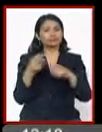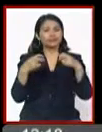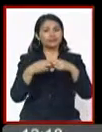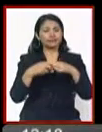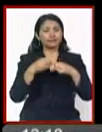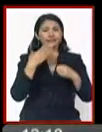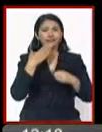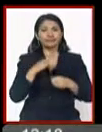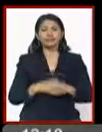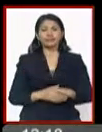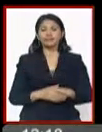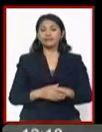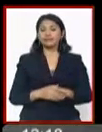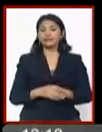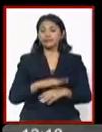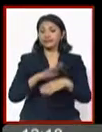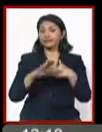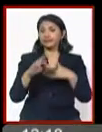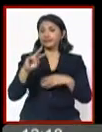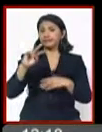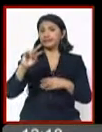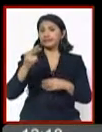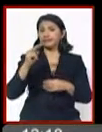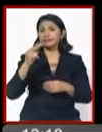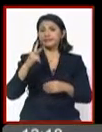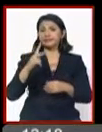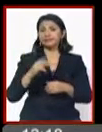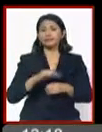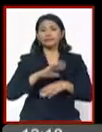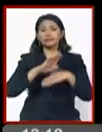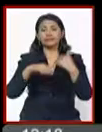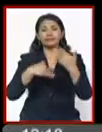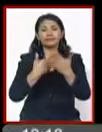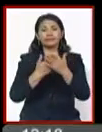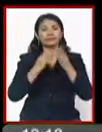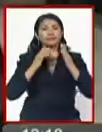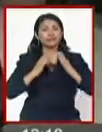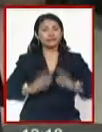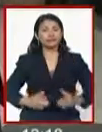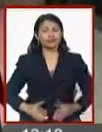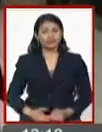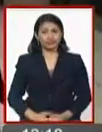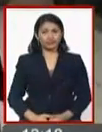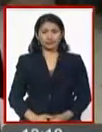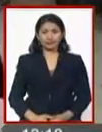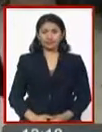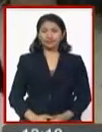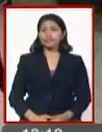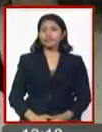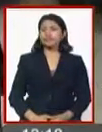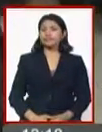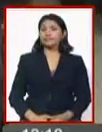cortocircuito ocasionándole quemaduras de segundo y tercer grado en casi todo el cuerpo